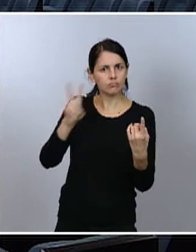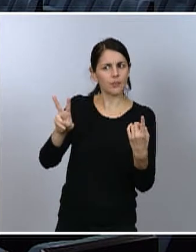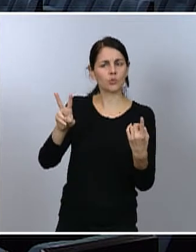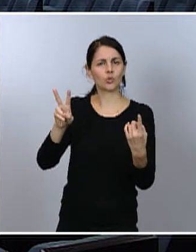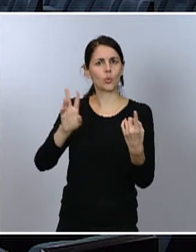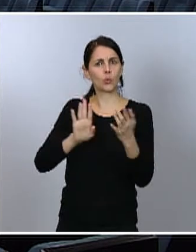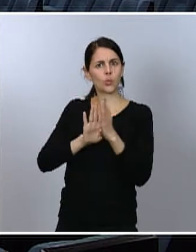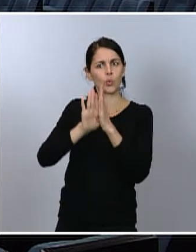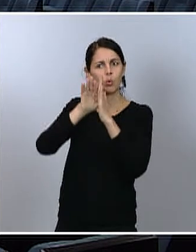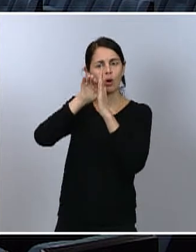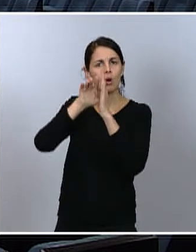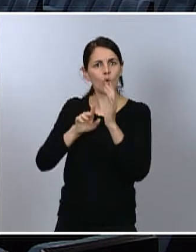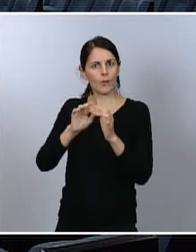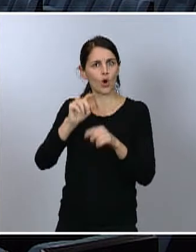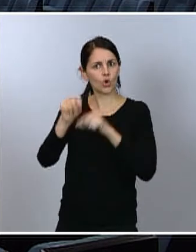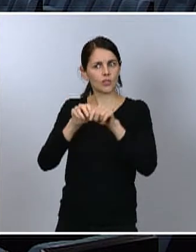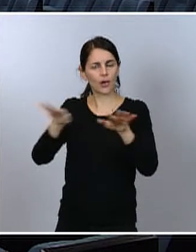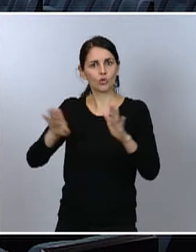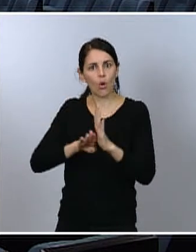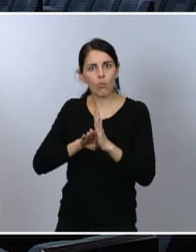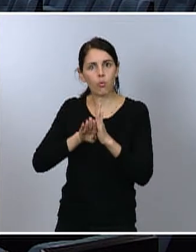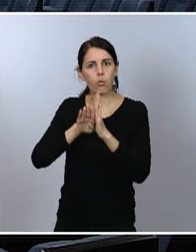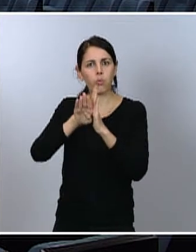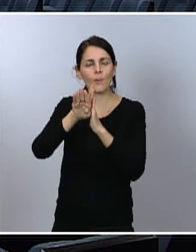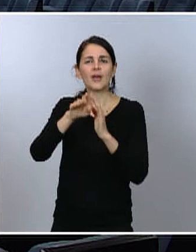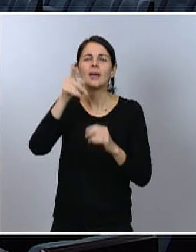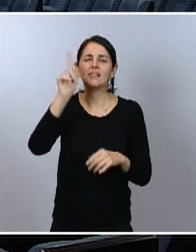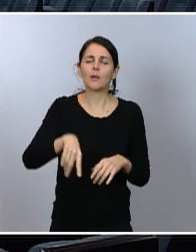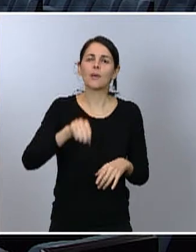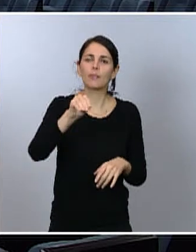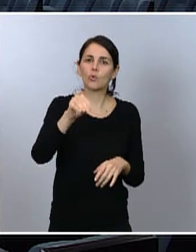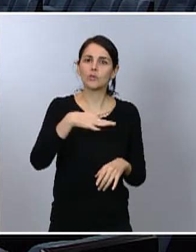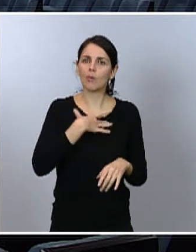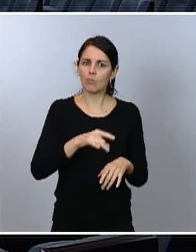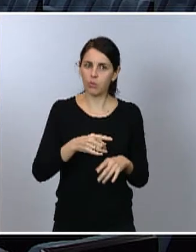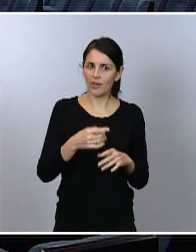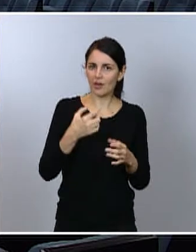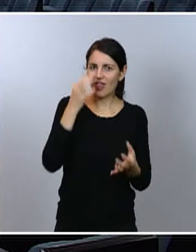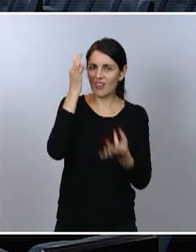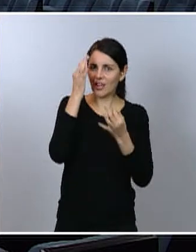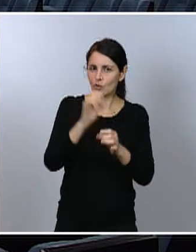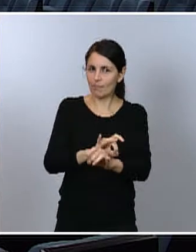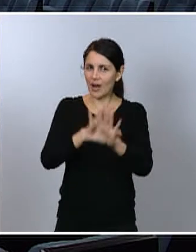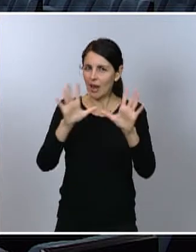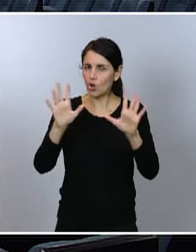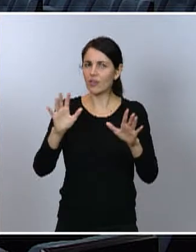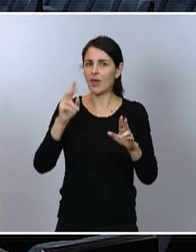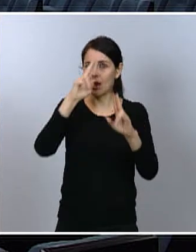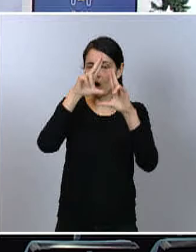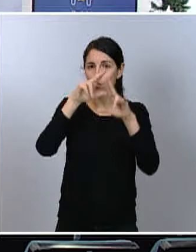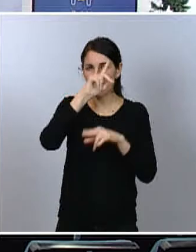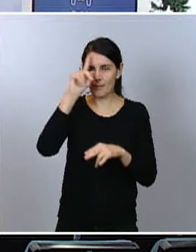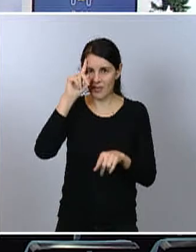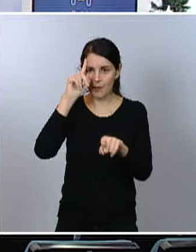contagios? ¿Podrían darnos además algún dato cruzado de Madrid con la afectación del personal sociosanitario? Bueno, esos datos todavía no